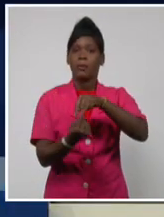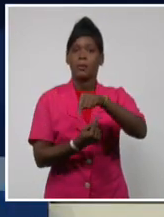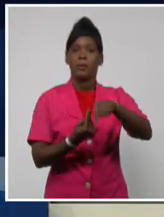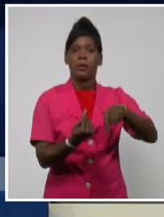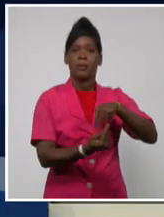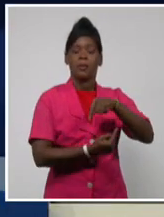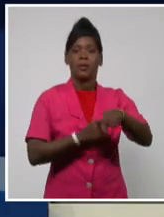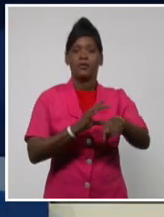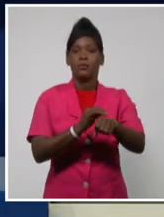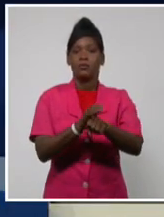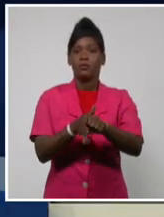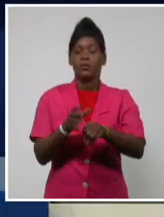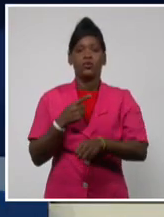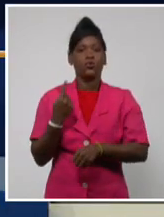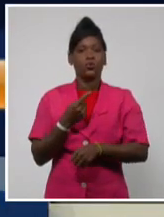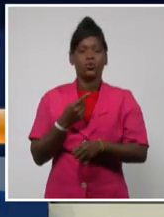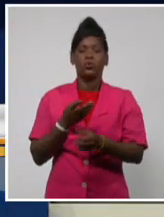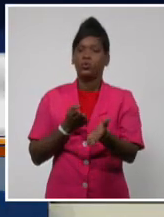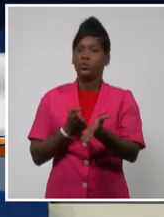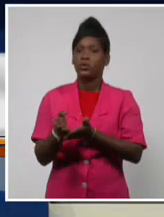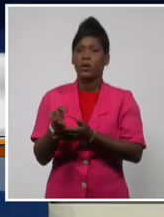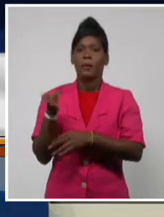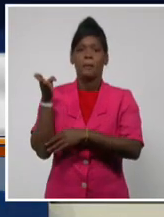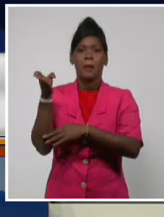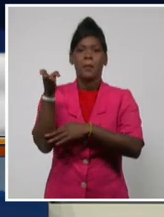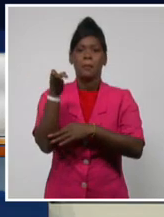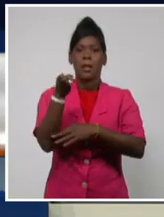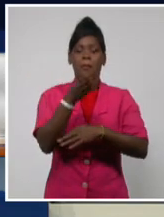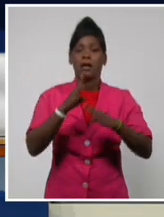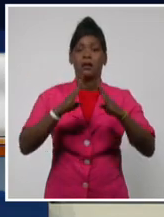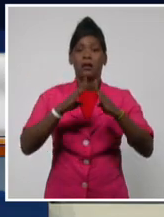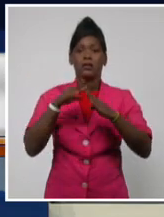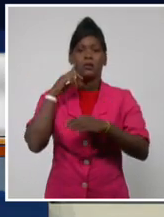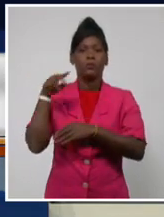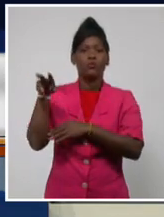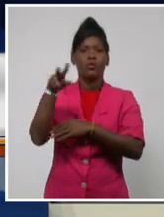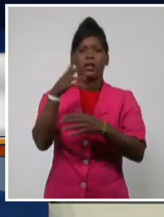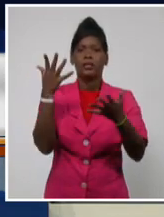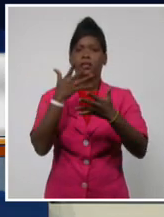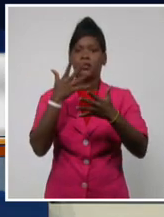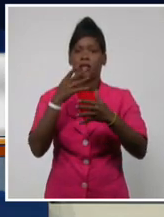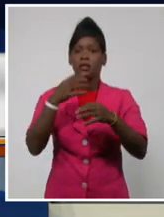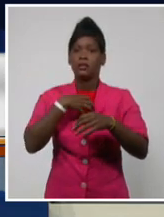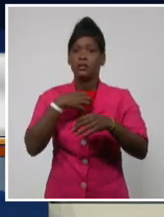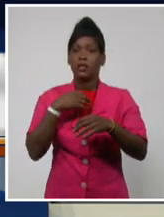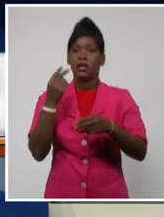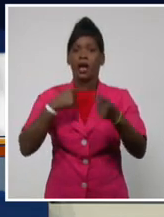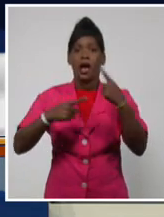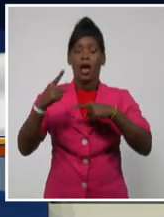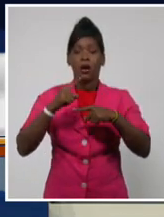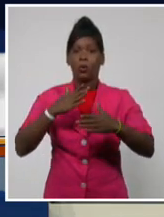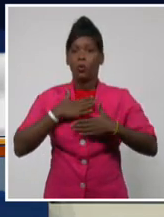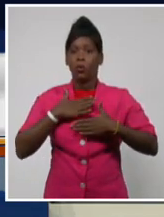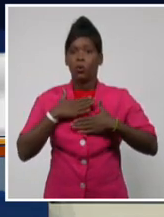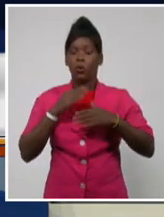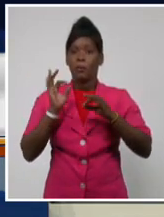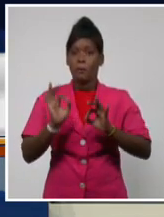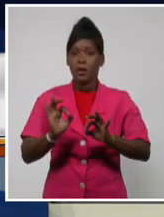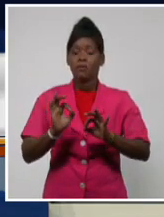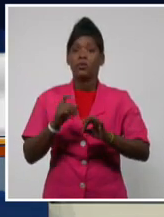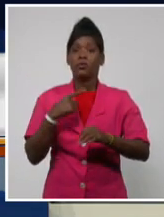pesquisando, seguimos buscando, porque indiscutiblemente con el nivel de transmisión que hemos tenido en La